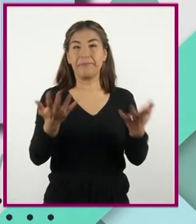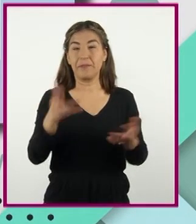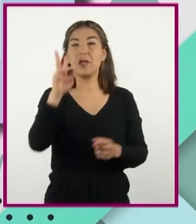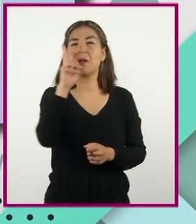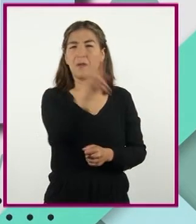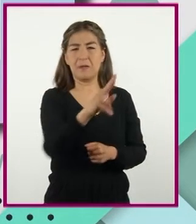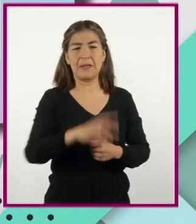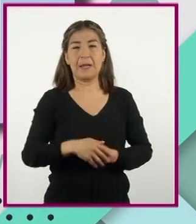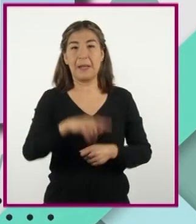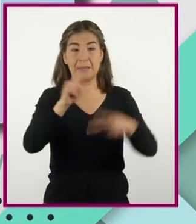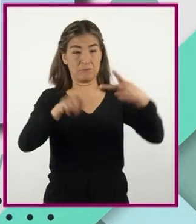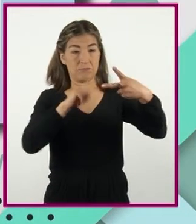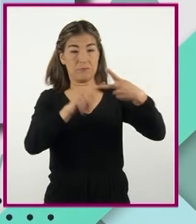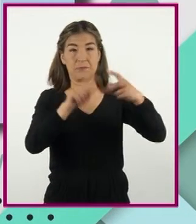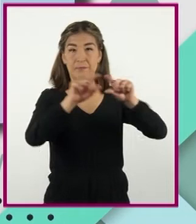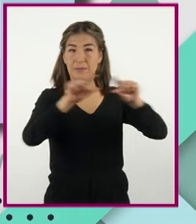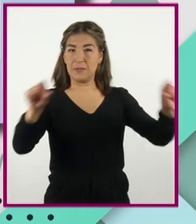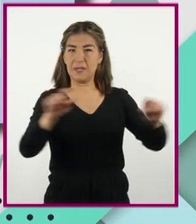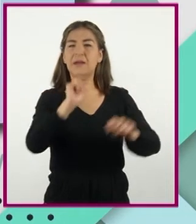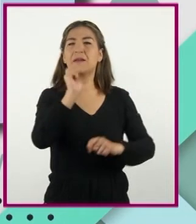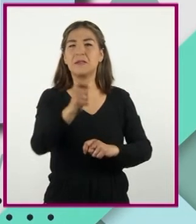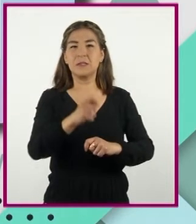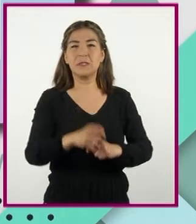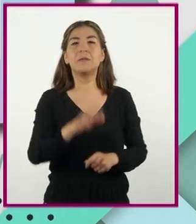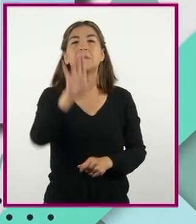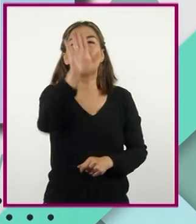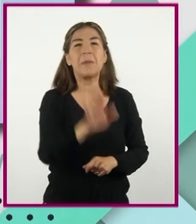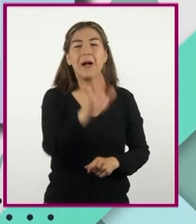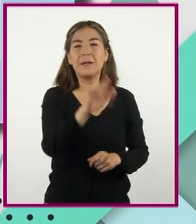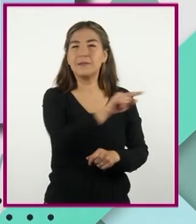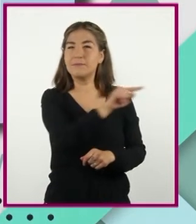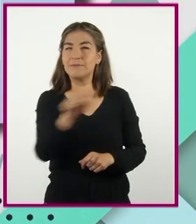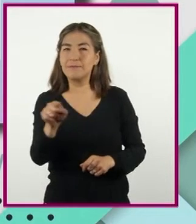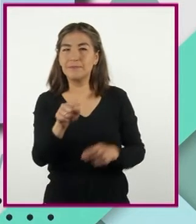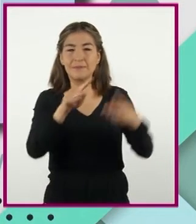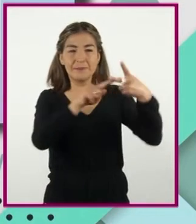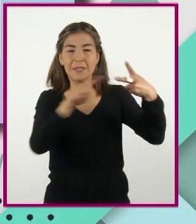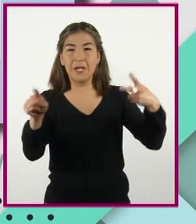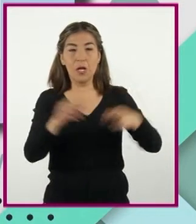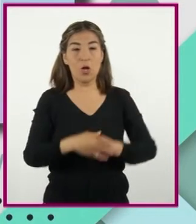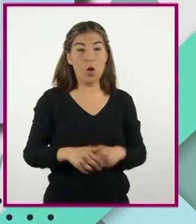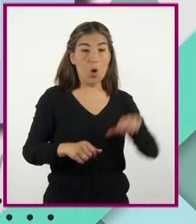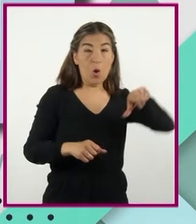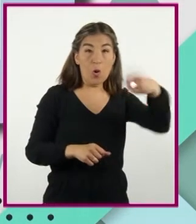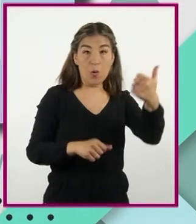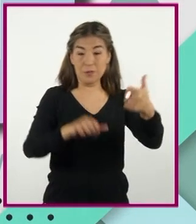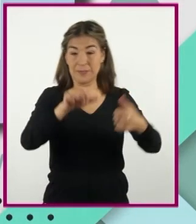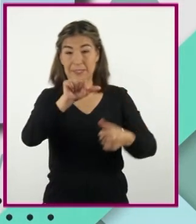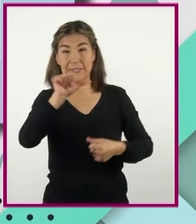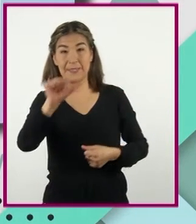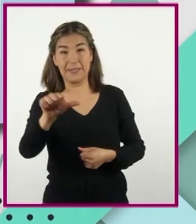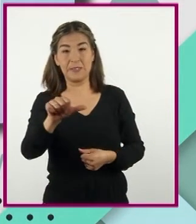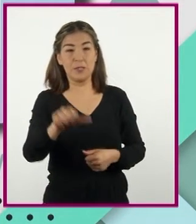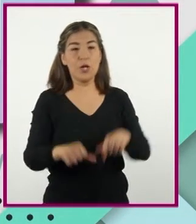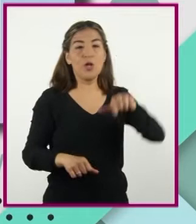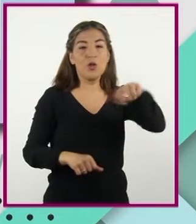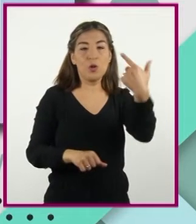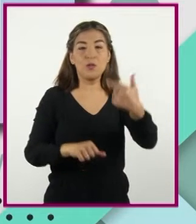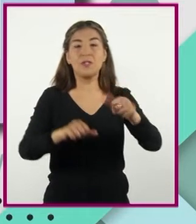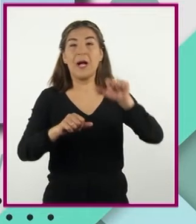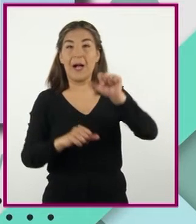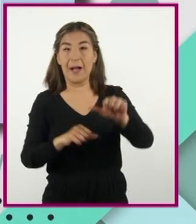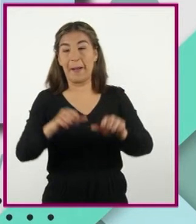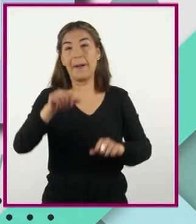Observen que en la segunda expresión tenemos términos semejantes: 11 y 16 y 12a y